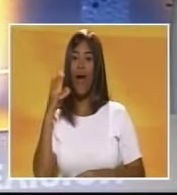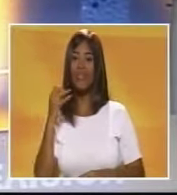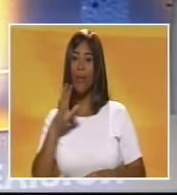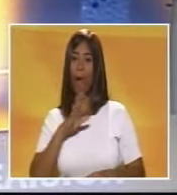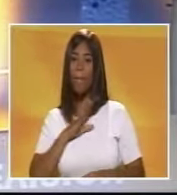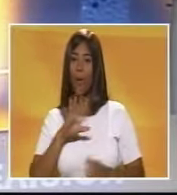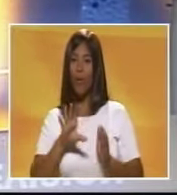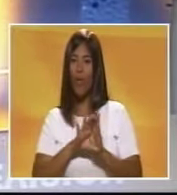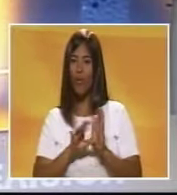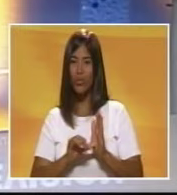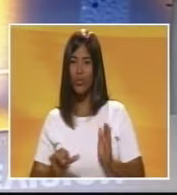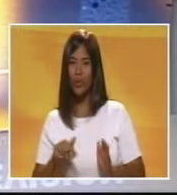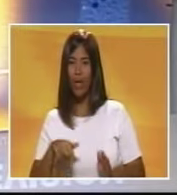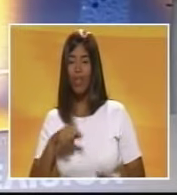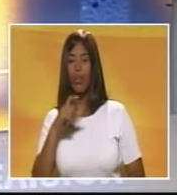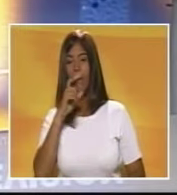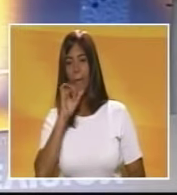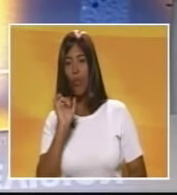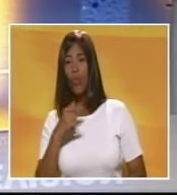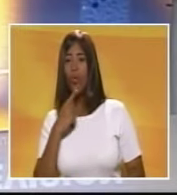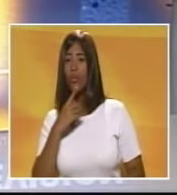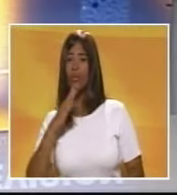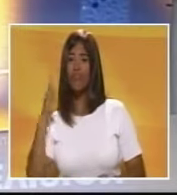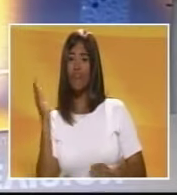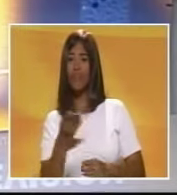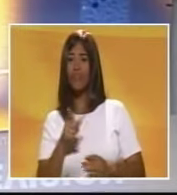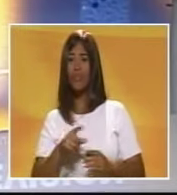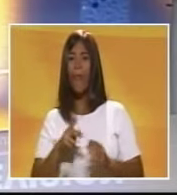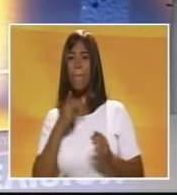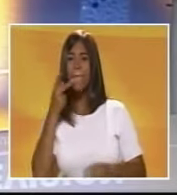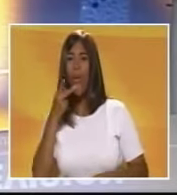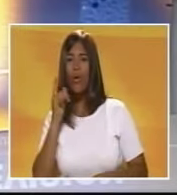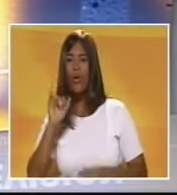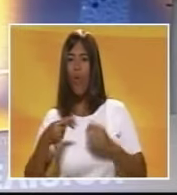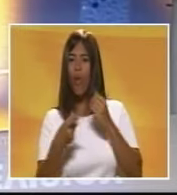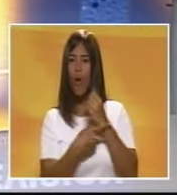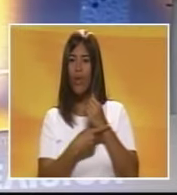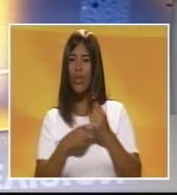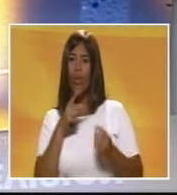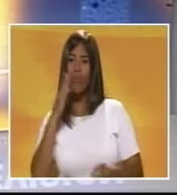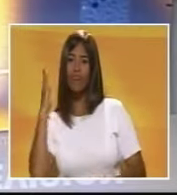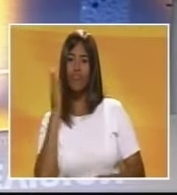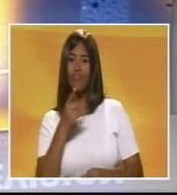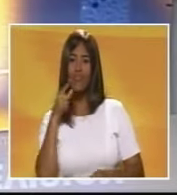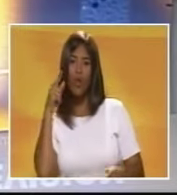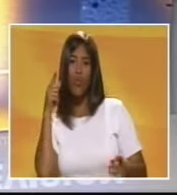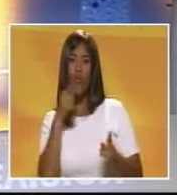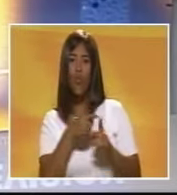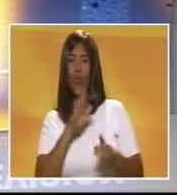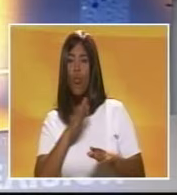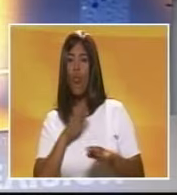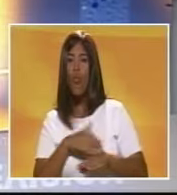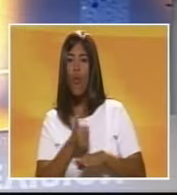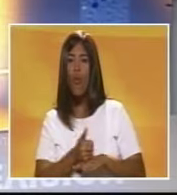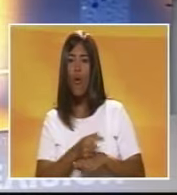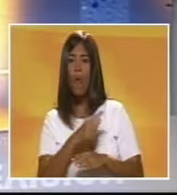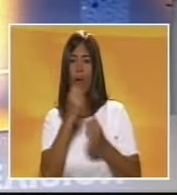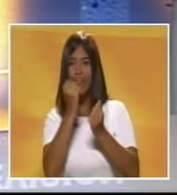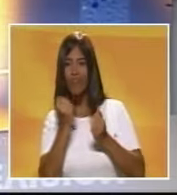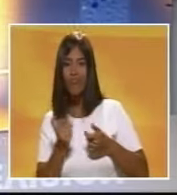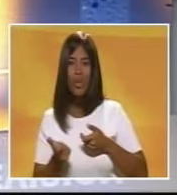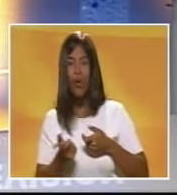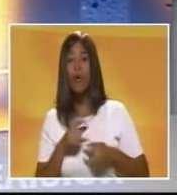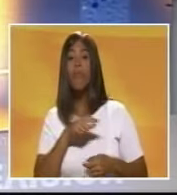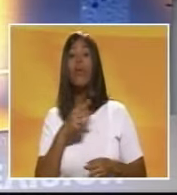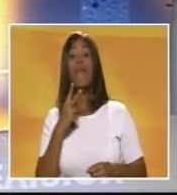Nacional Constituyente de levantar la inmunidad parlamentaria a Juan Guaidó tras acusarlo por actos terroristas y crímenes de lesa humanidad es